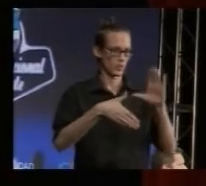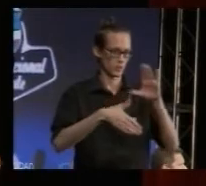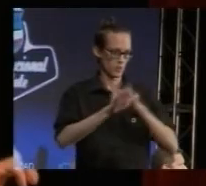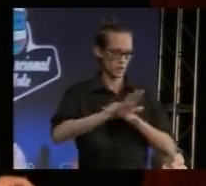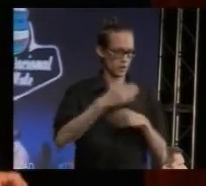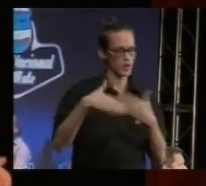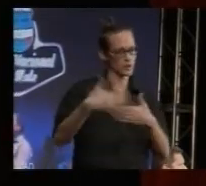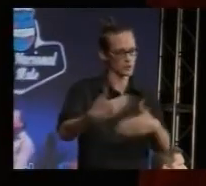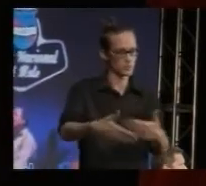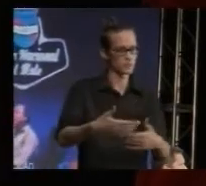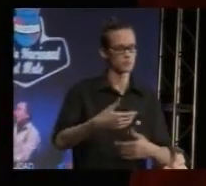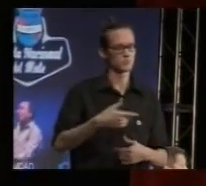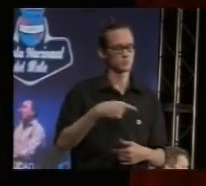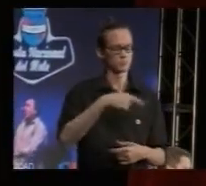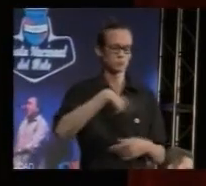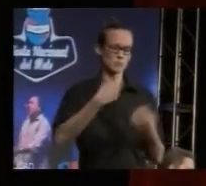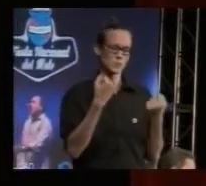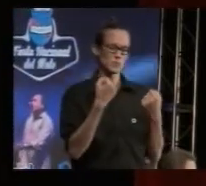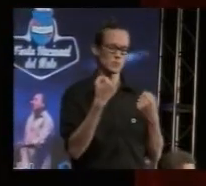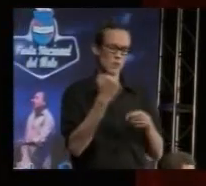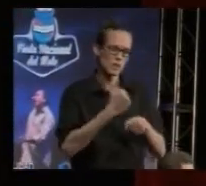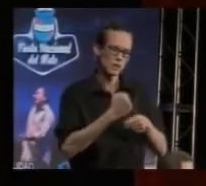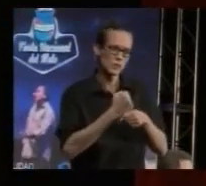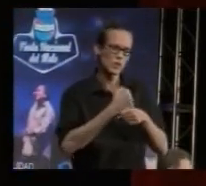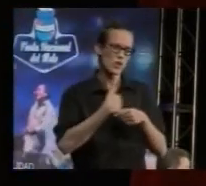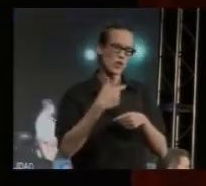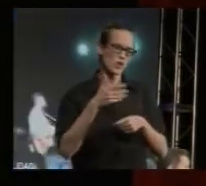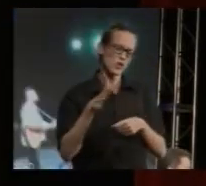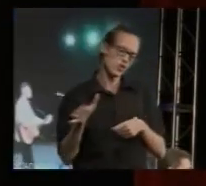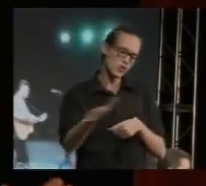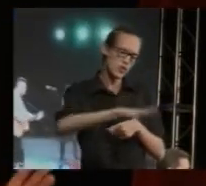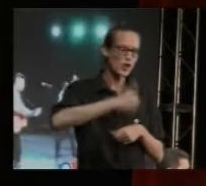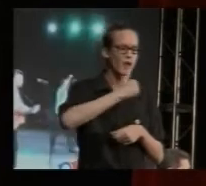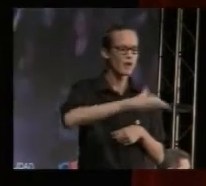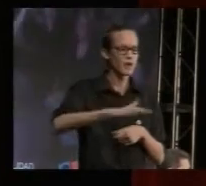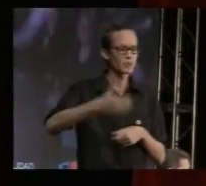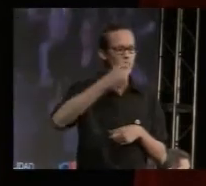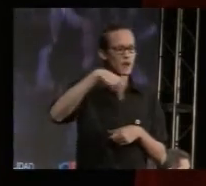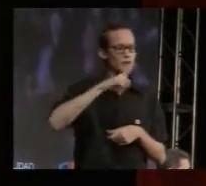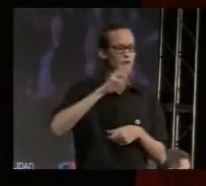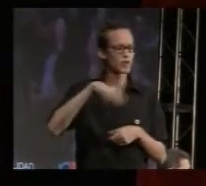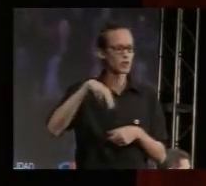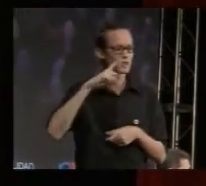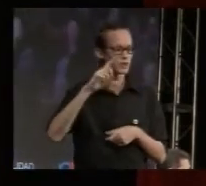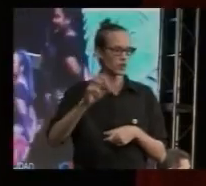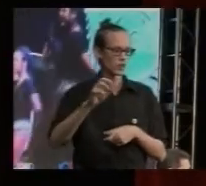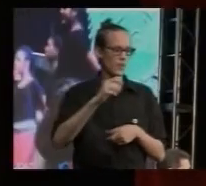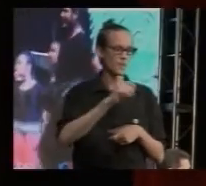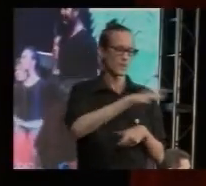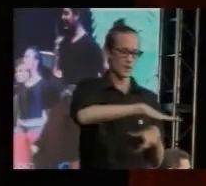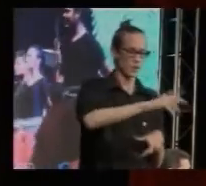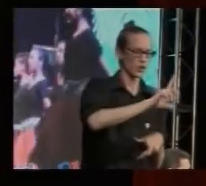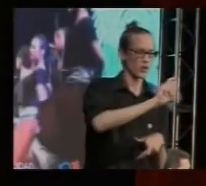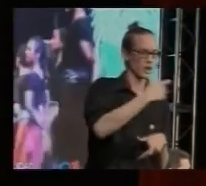Estamos trabajando en toda la extensión del arroyo en Toñico desde Barrio Las Flores hasta su